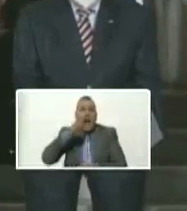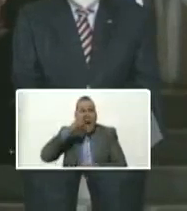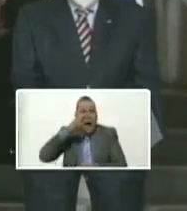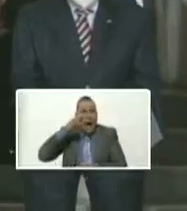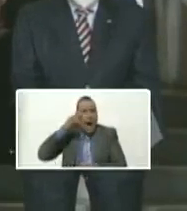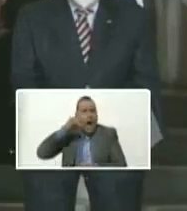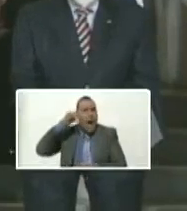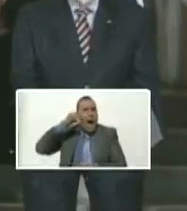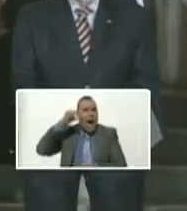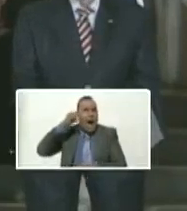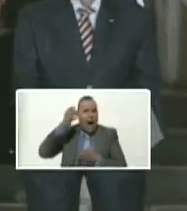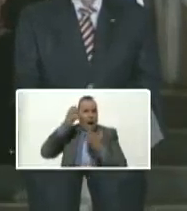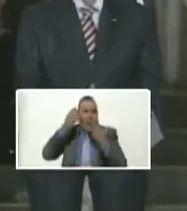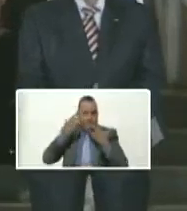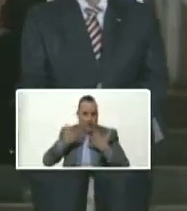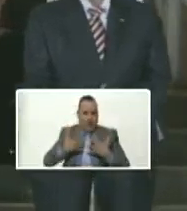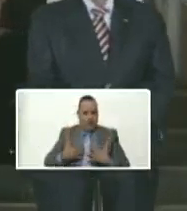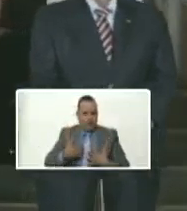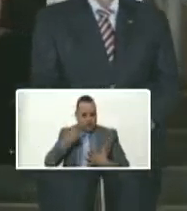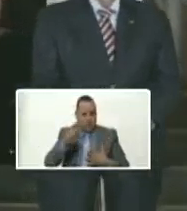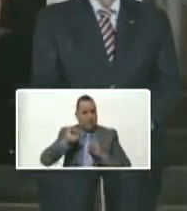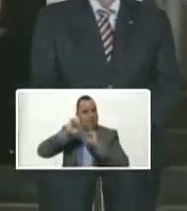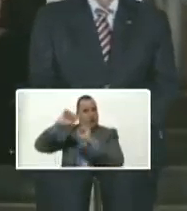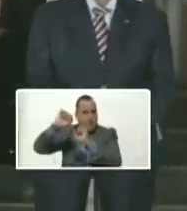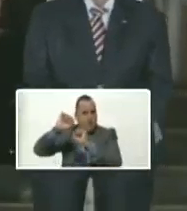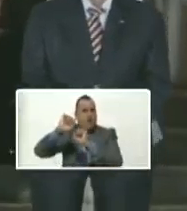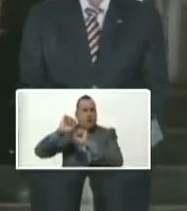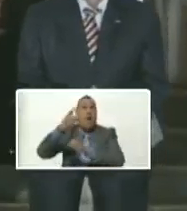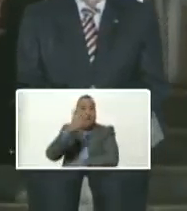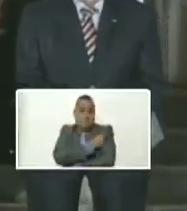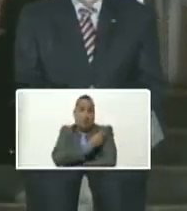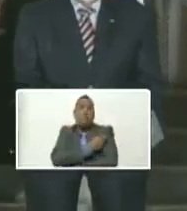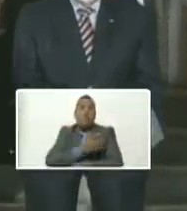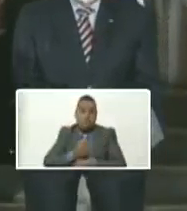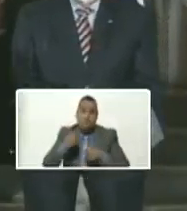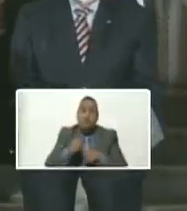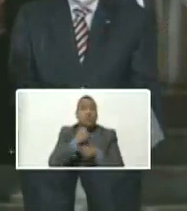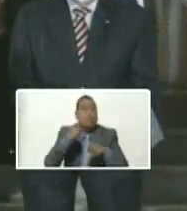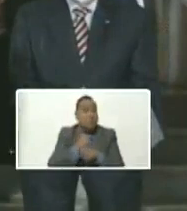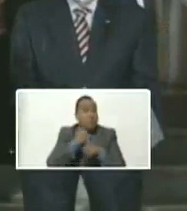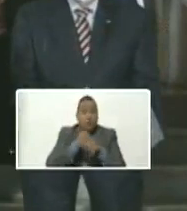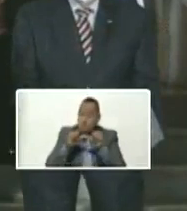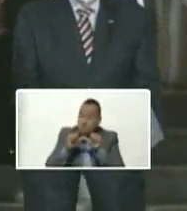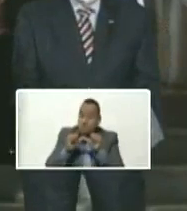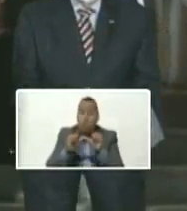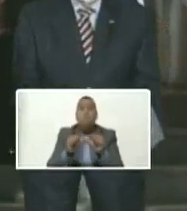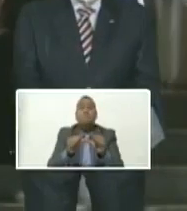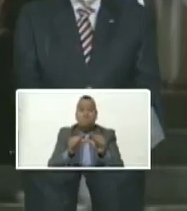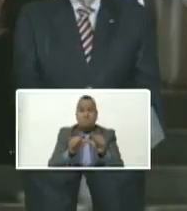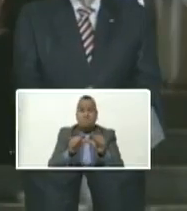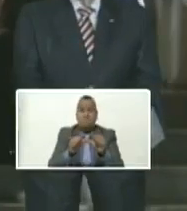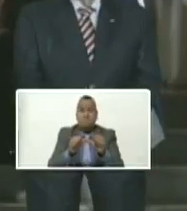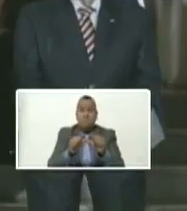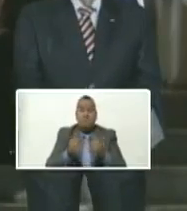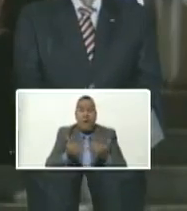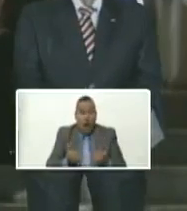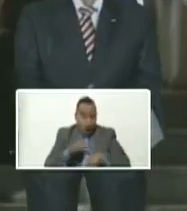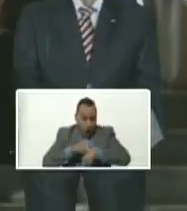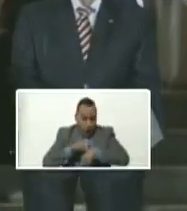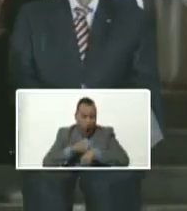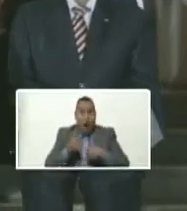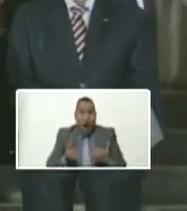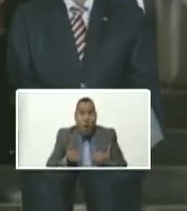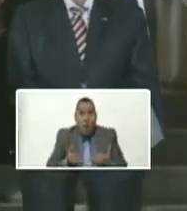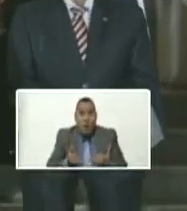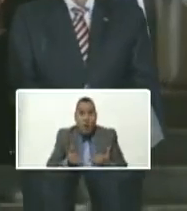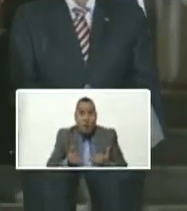áreas de la salud. Estamos en un trabajo permanente. A esta hora que estamos hablando nos están